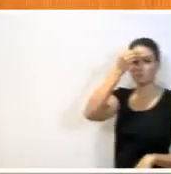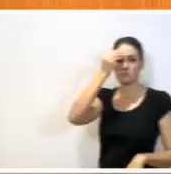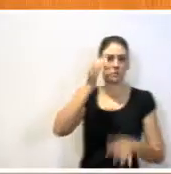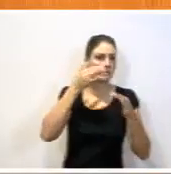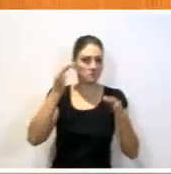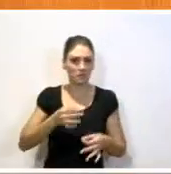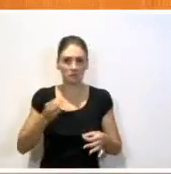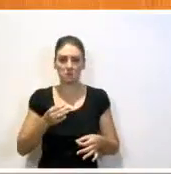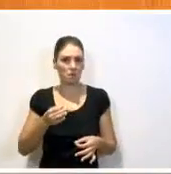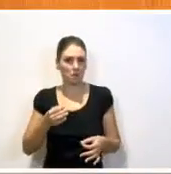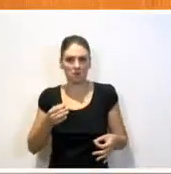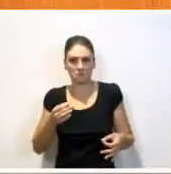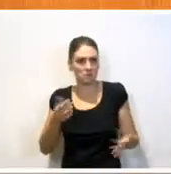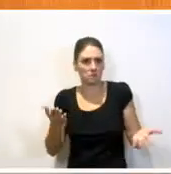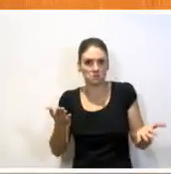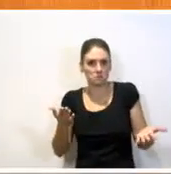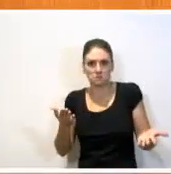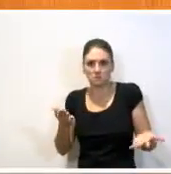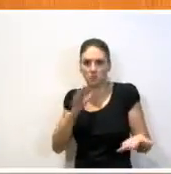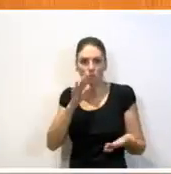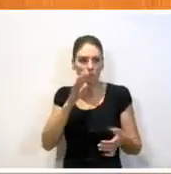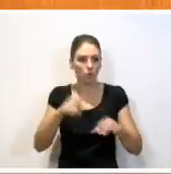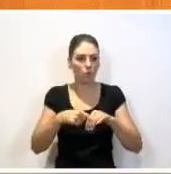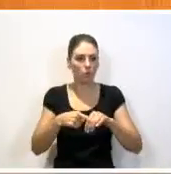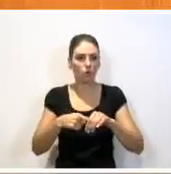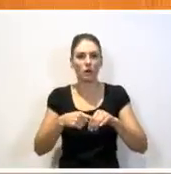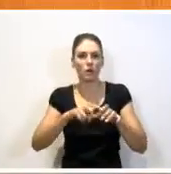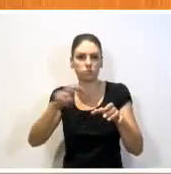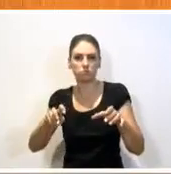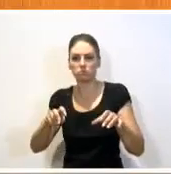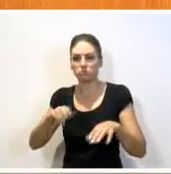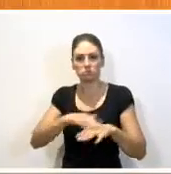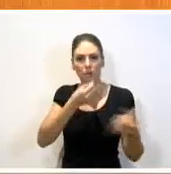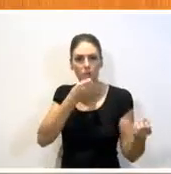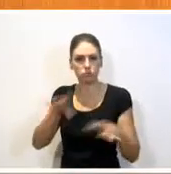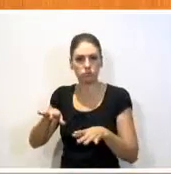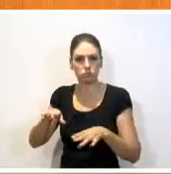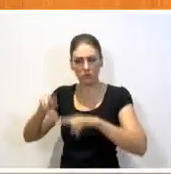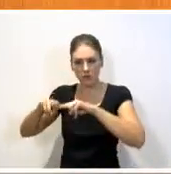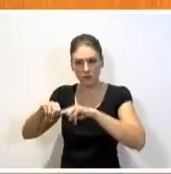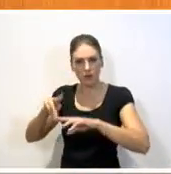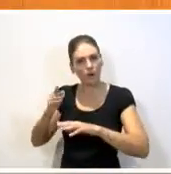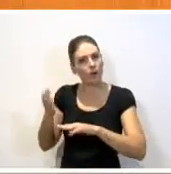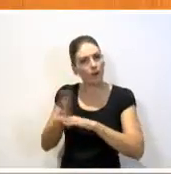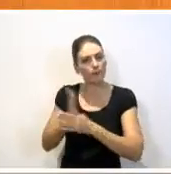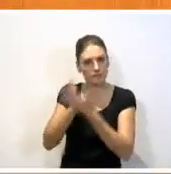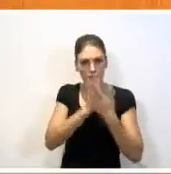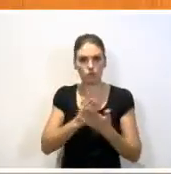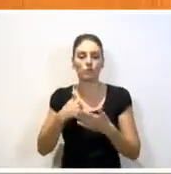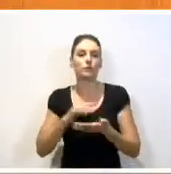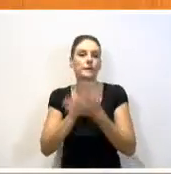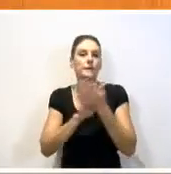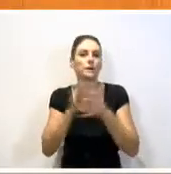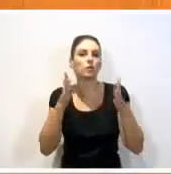no tiene sentido tapar un agujero destapando otro. Lo que tenemos que hacer es hacer un estudio, y por eso le decía, hable con el consejero